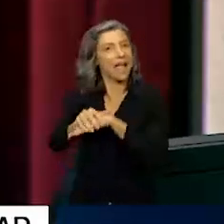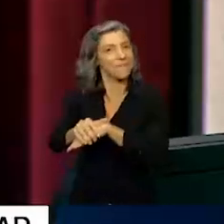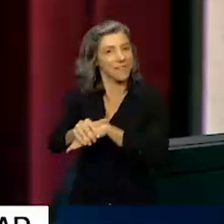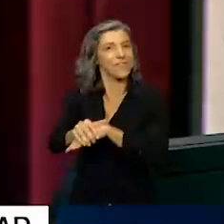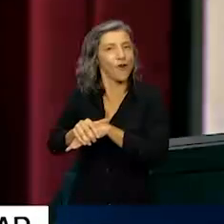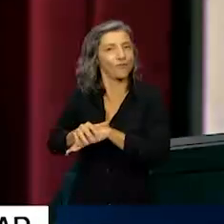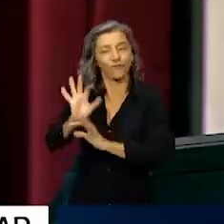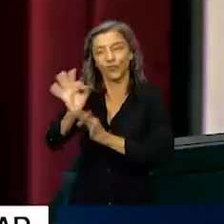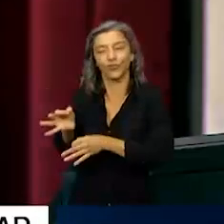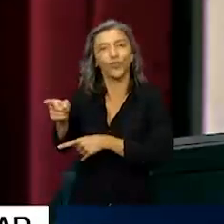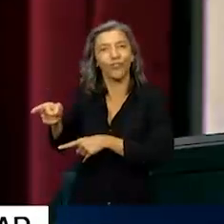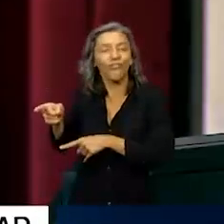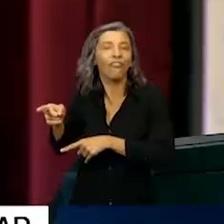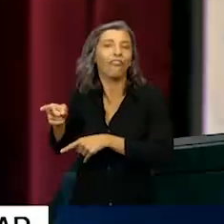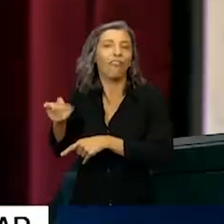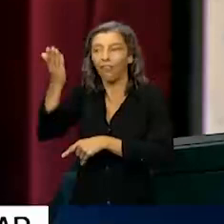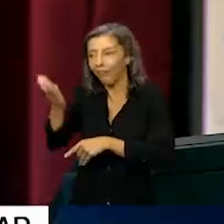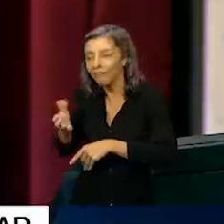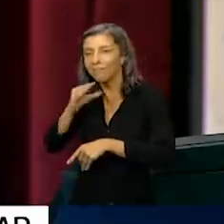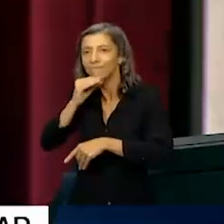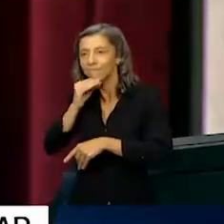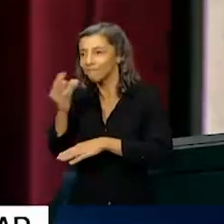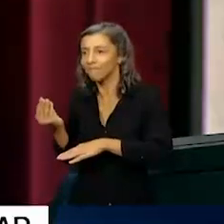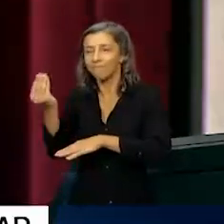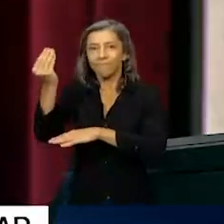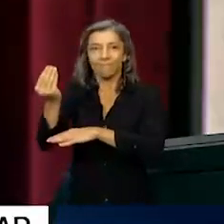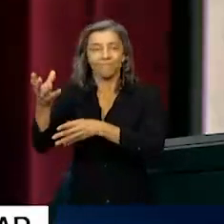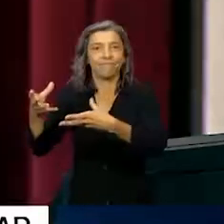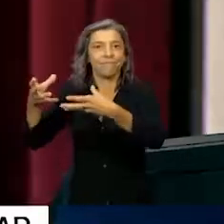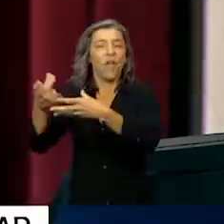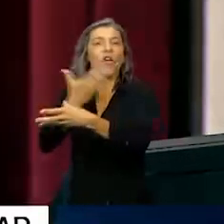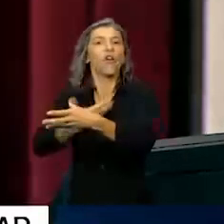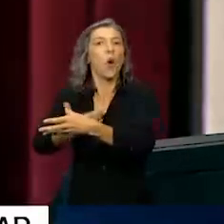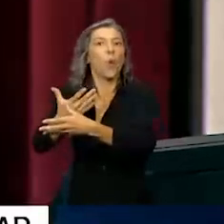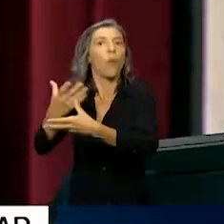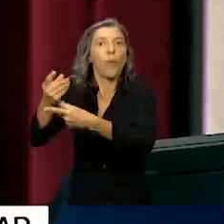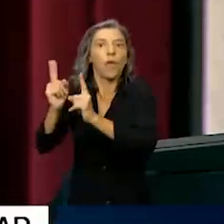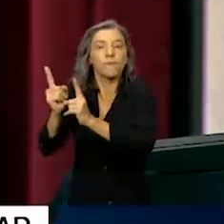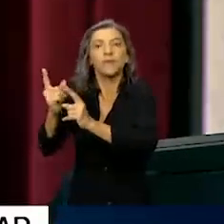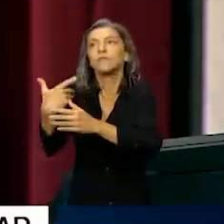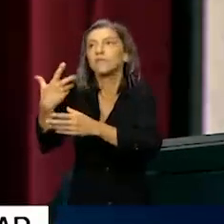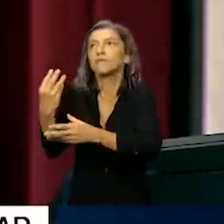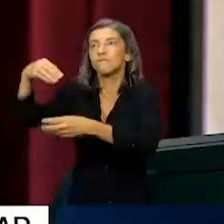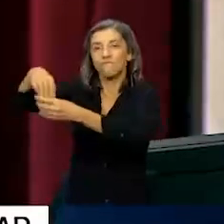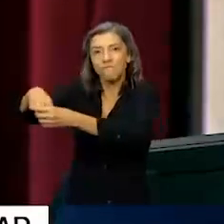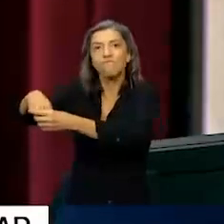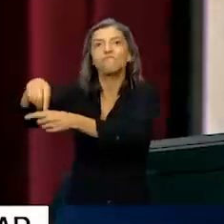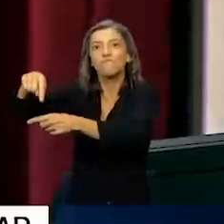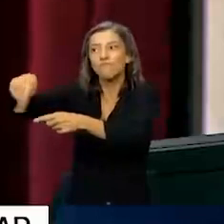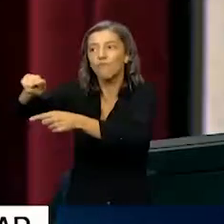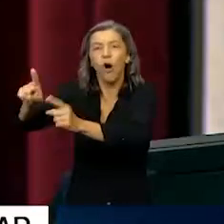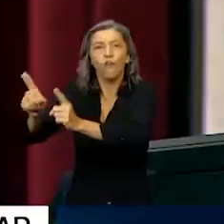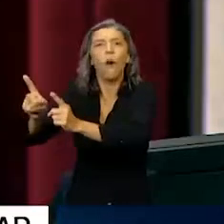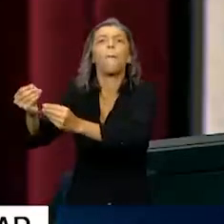pasar mañana a ser parte de un gobierno que está intentando dejar todo para que la Argentina